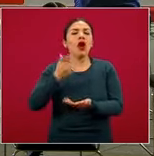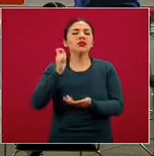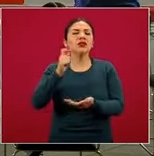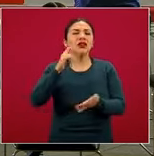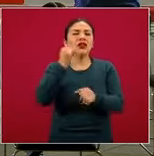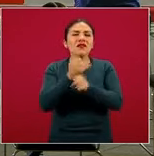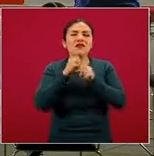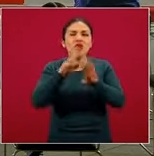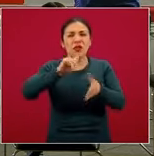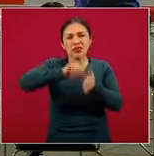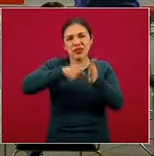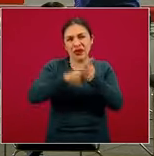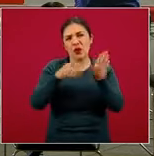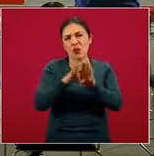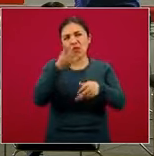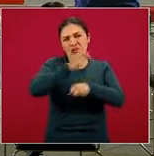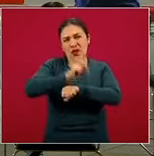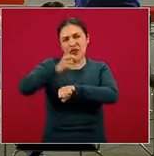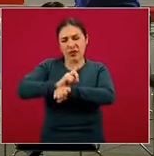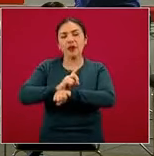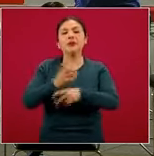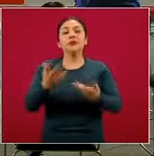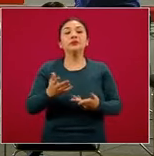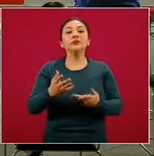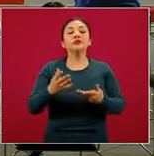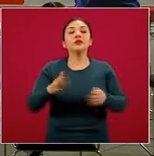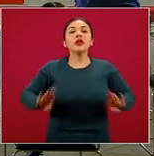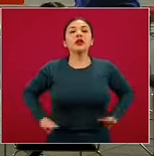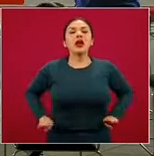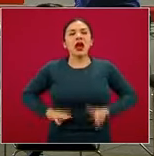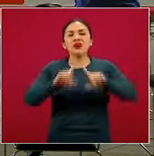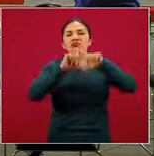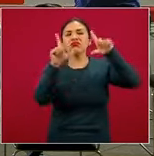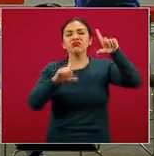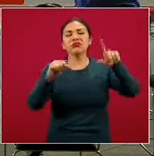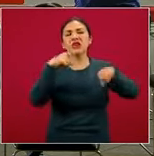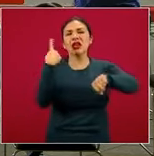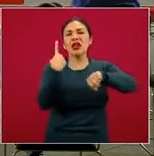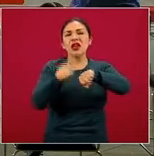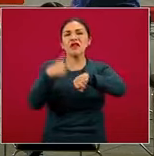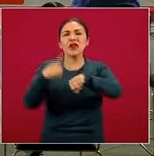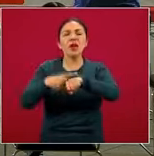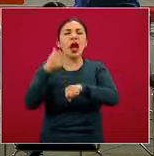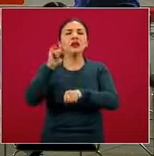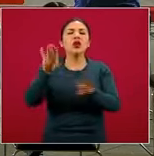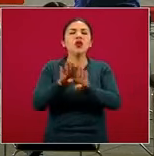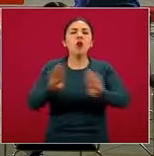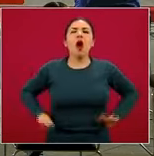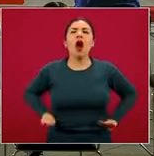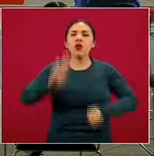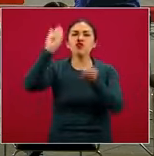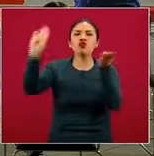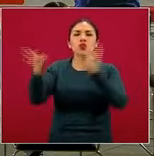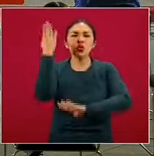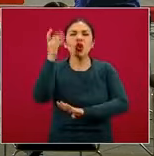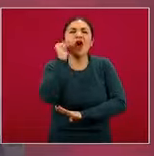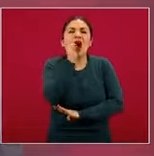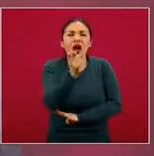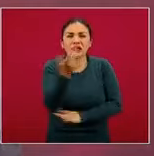diario, el panorama epidemiológico de COVID-19 en las distintas regiones del mundo,